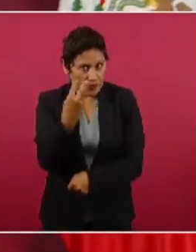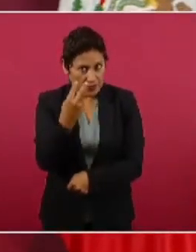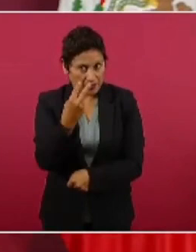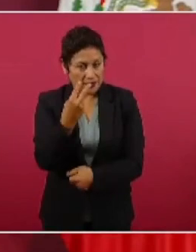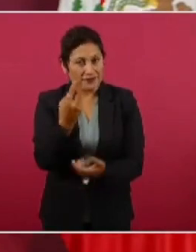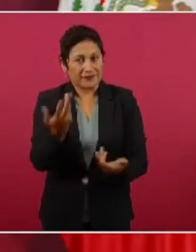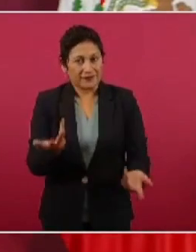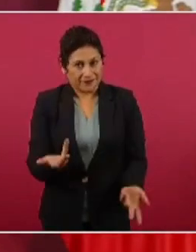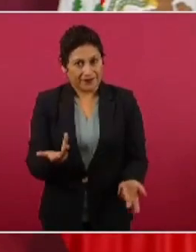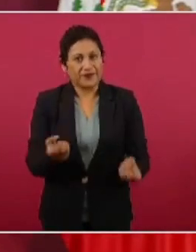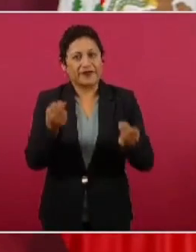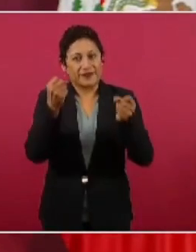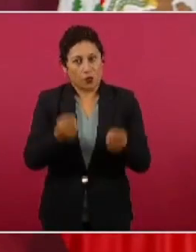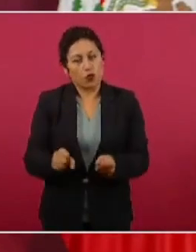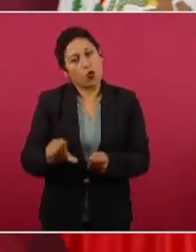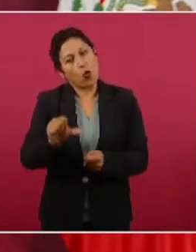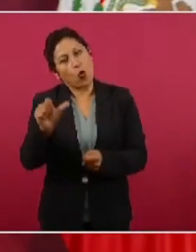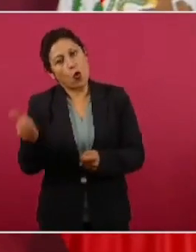otros pasajeros que venían,